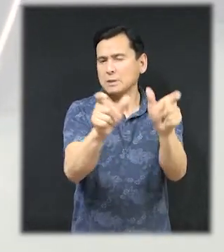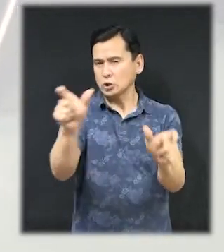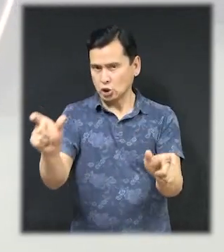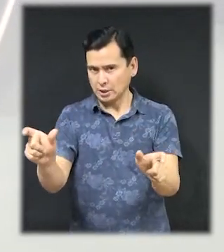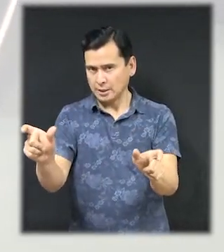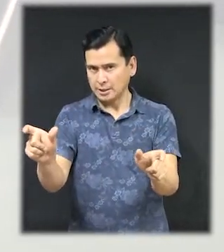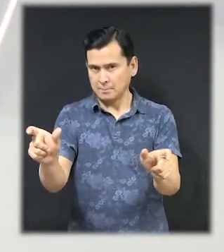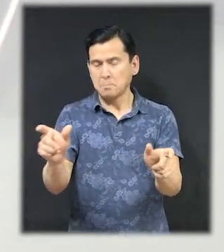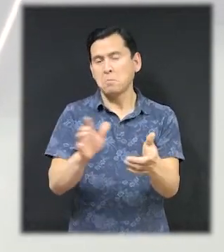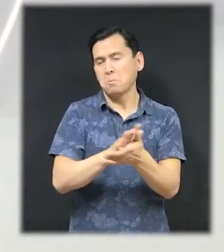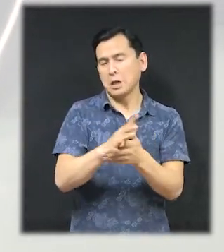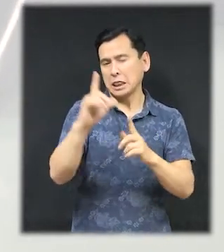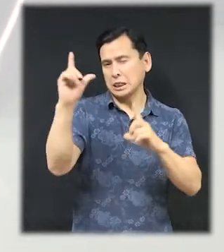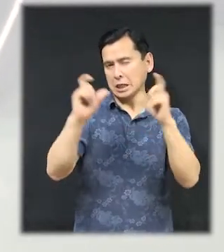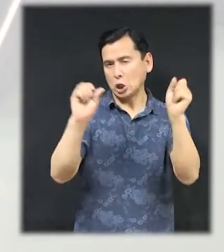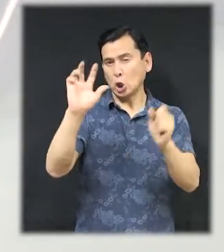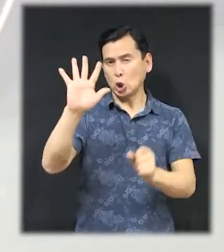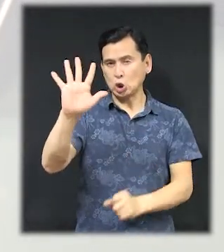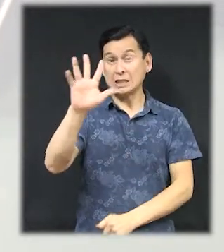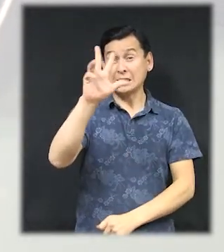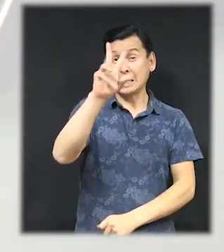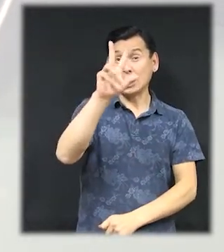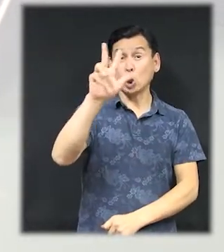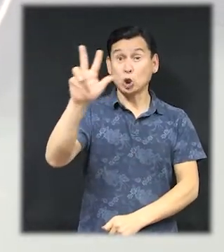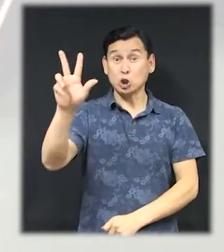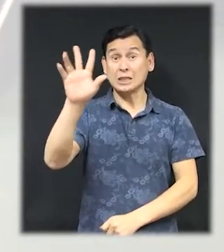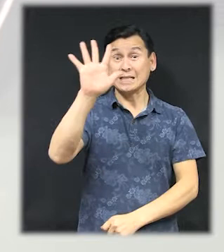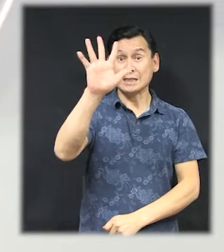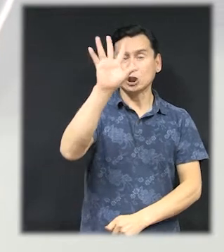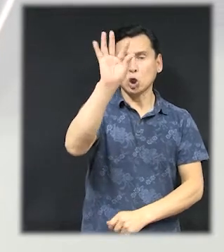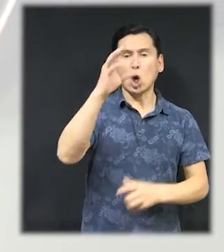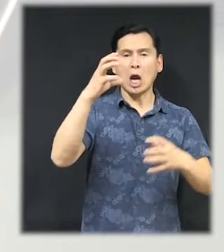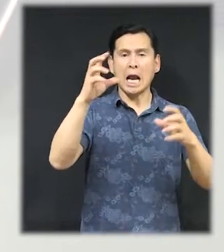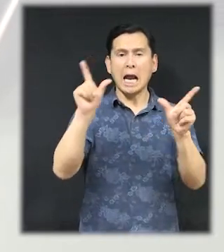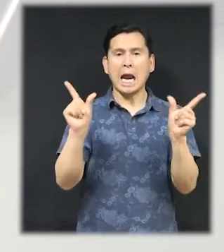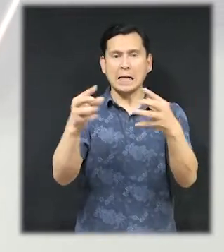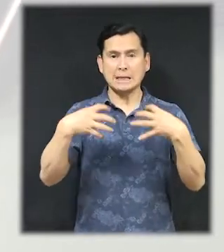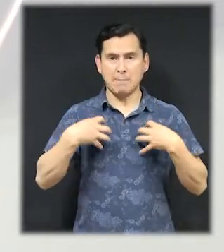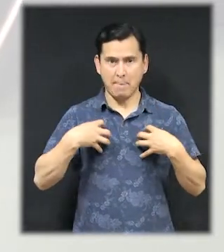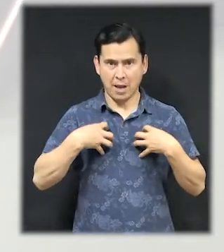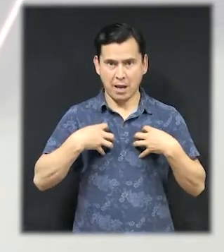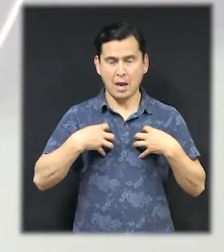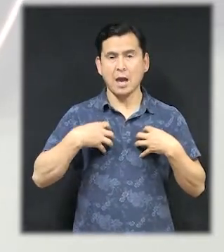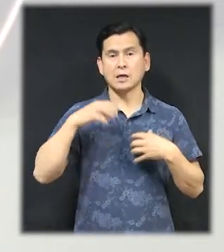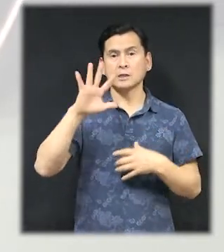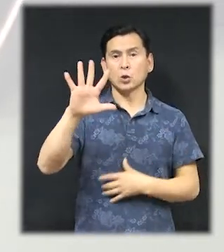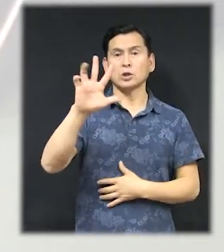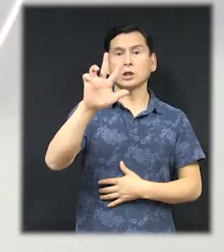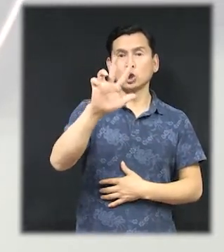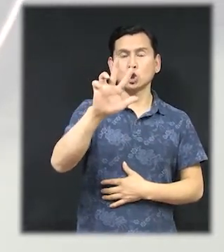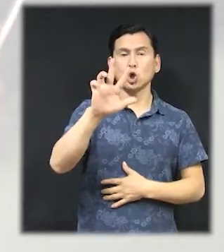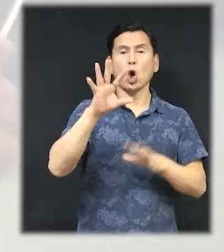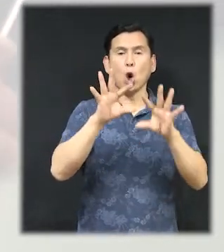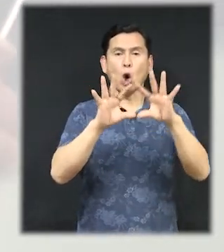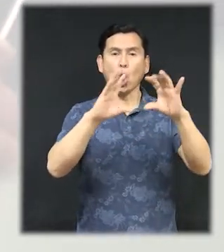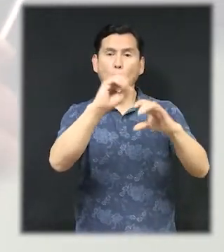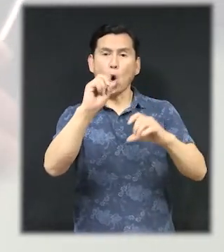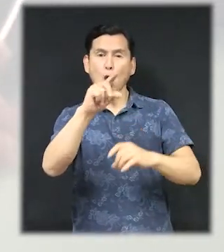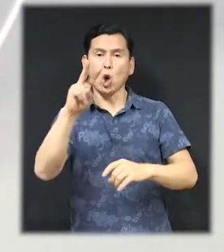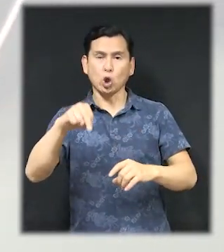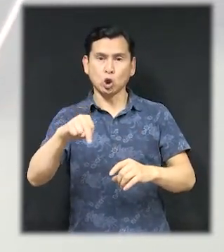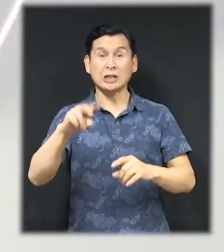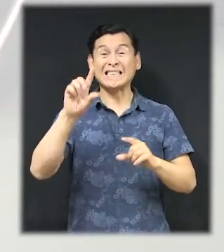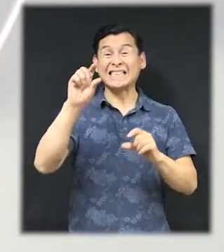mama, 58 cánceres de colon, 30 cánceres gástricos y 17 cáncer de